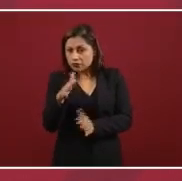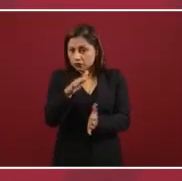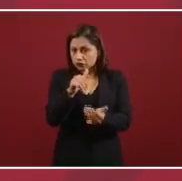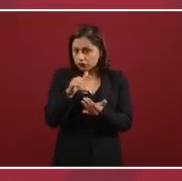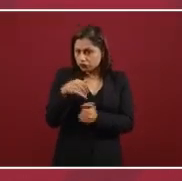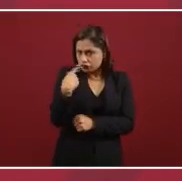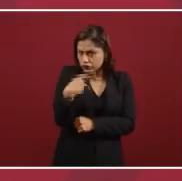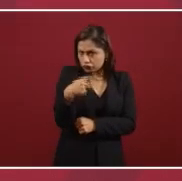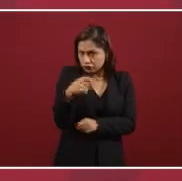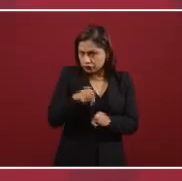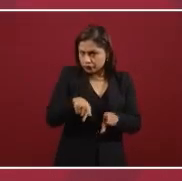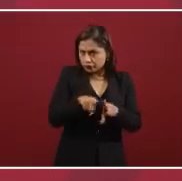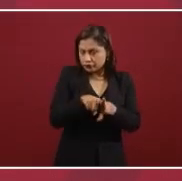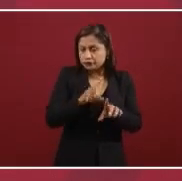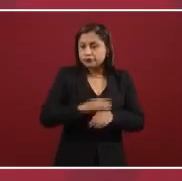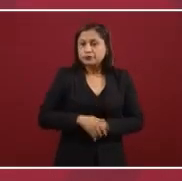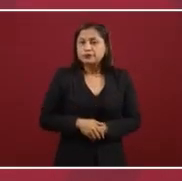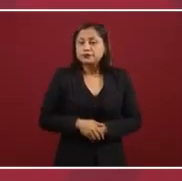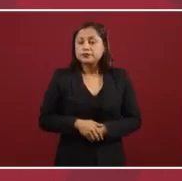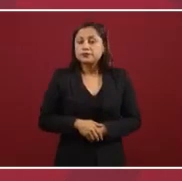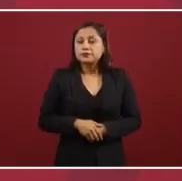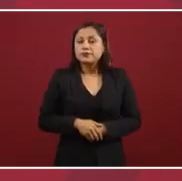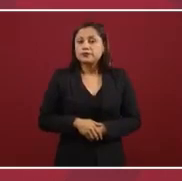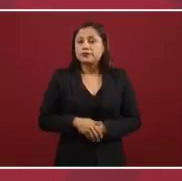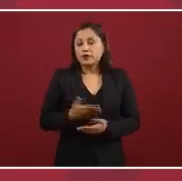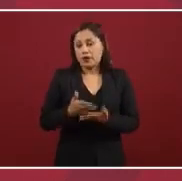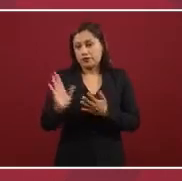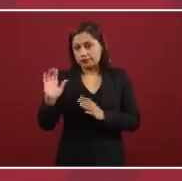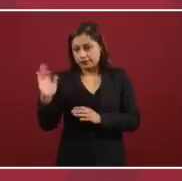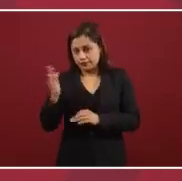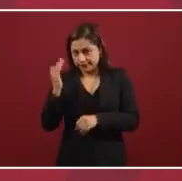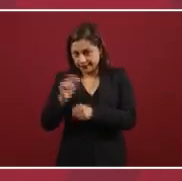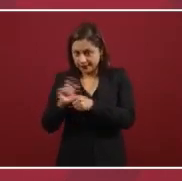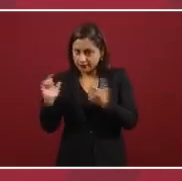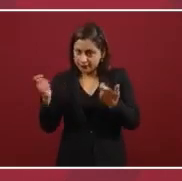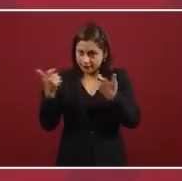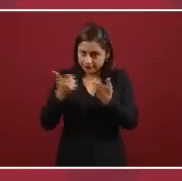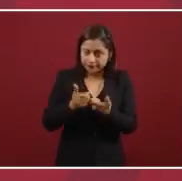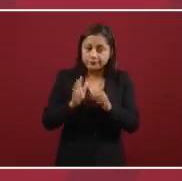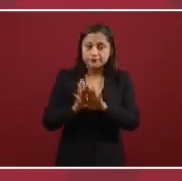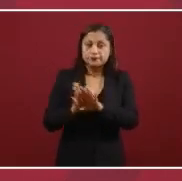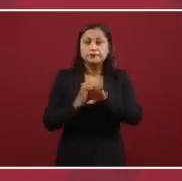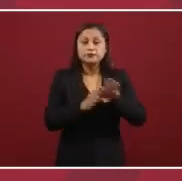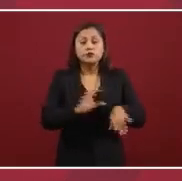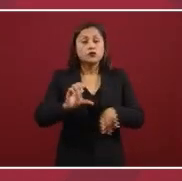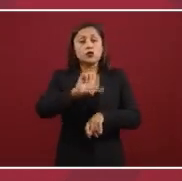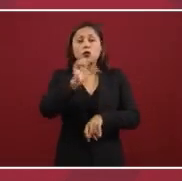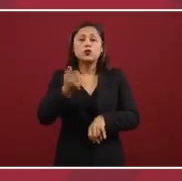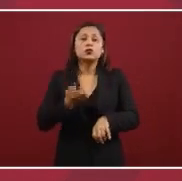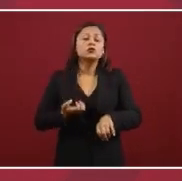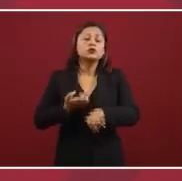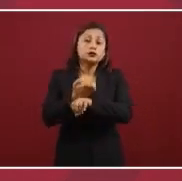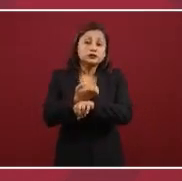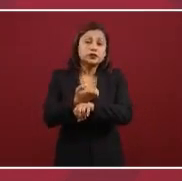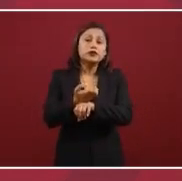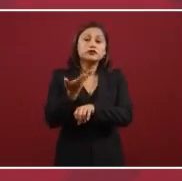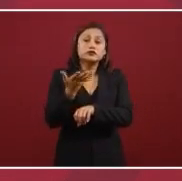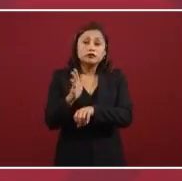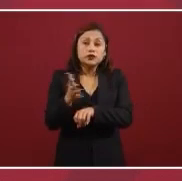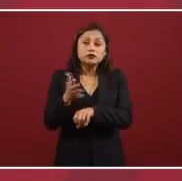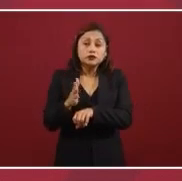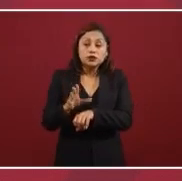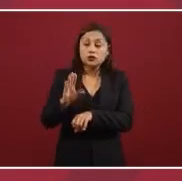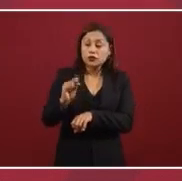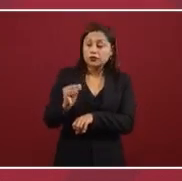propios. Pero hay estados en donde hasta el 95% de su presupuesto